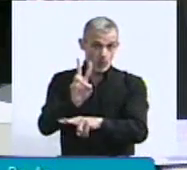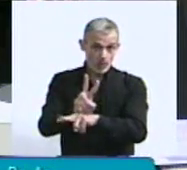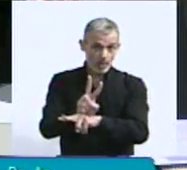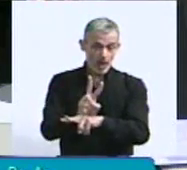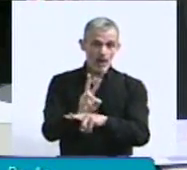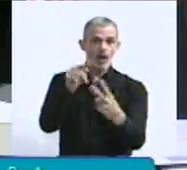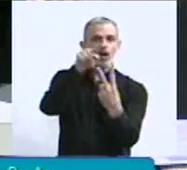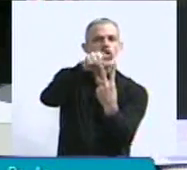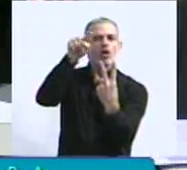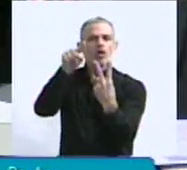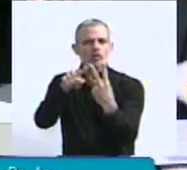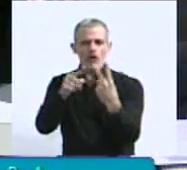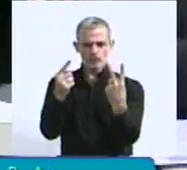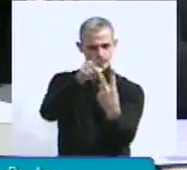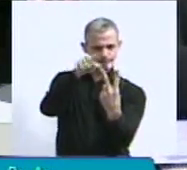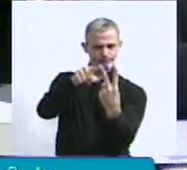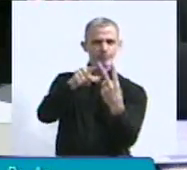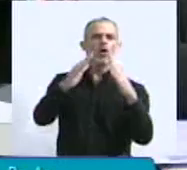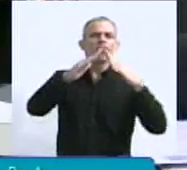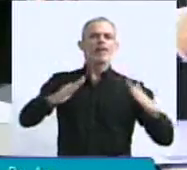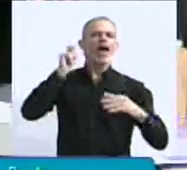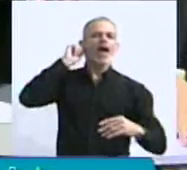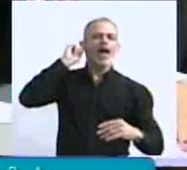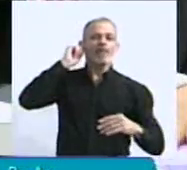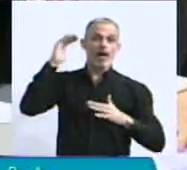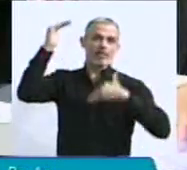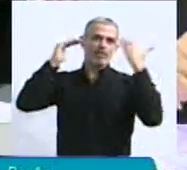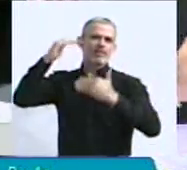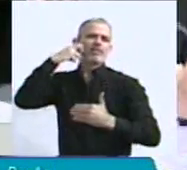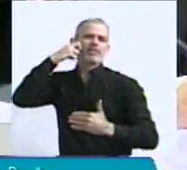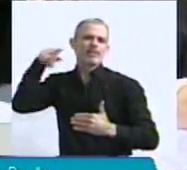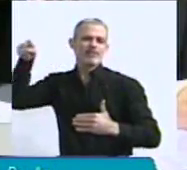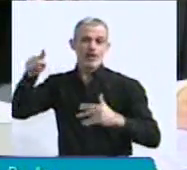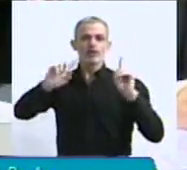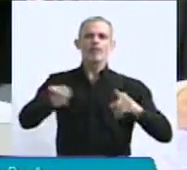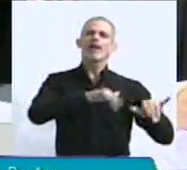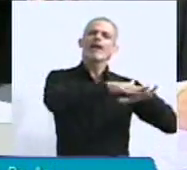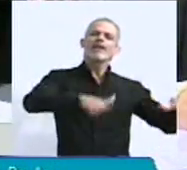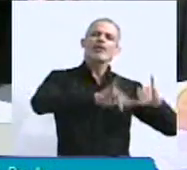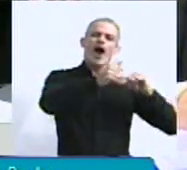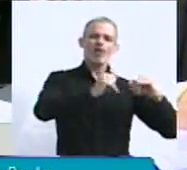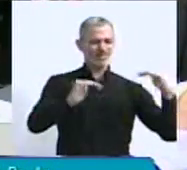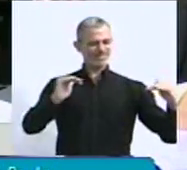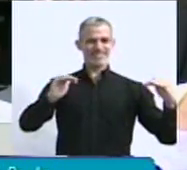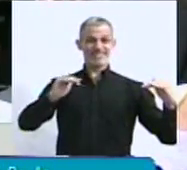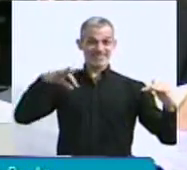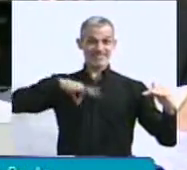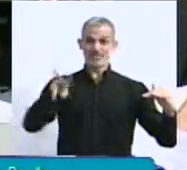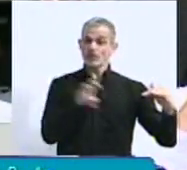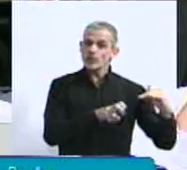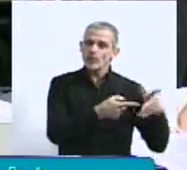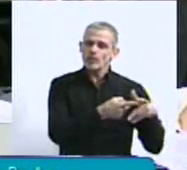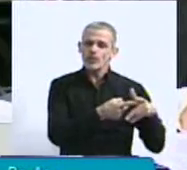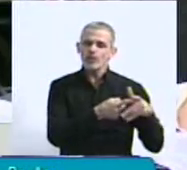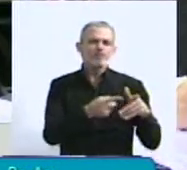los 2 extremos de las pirámides de edad, los adultos mayores y niños y adolescentes con un ingreso, más allá